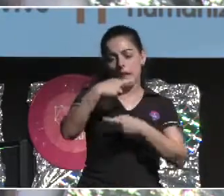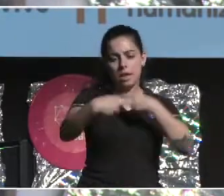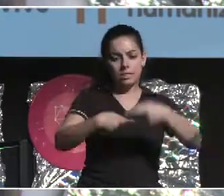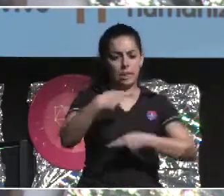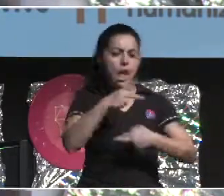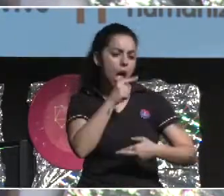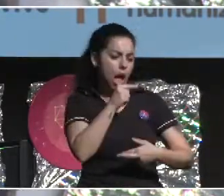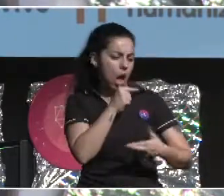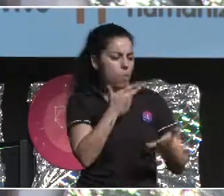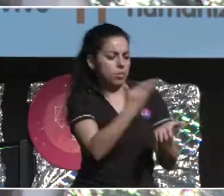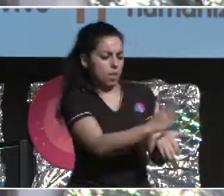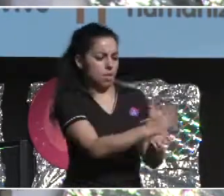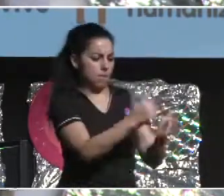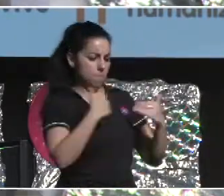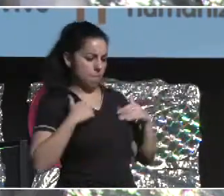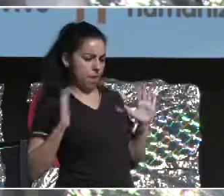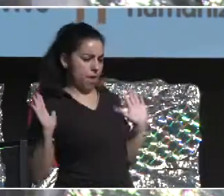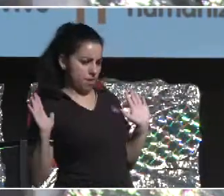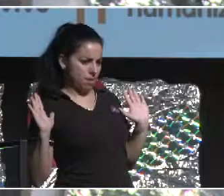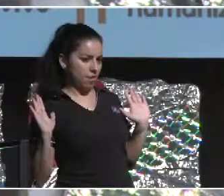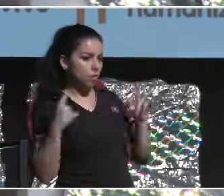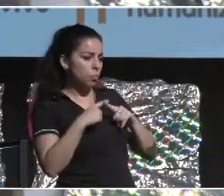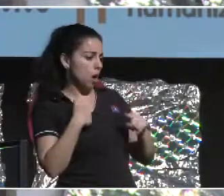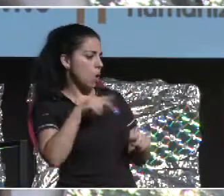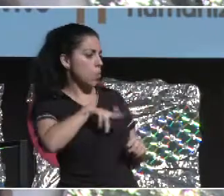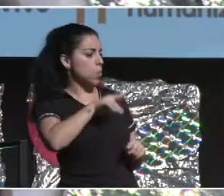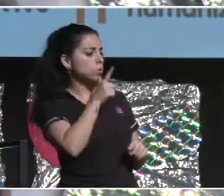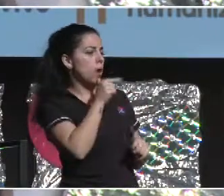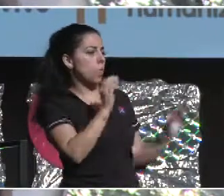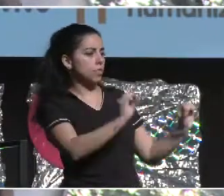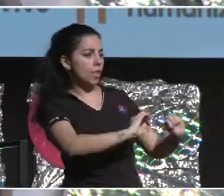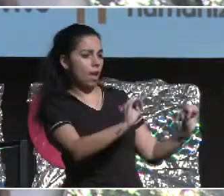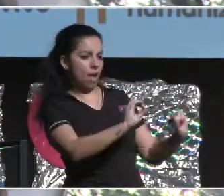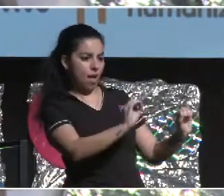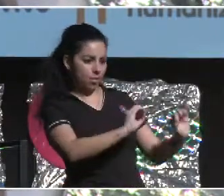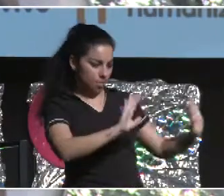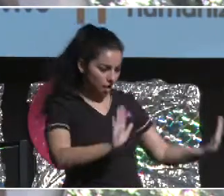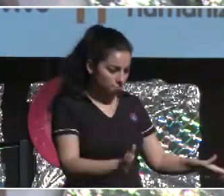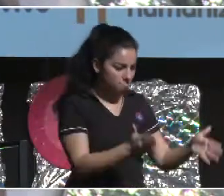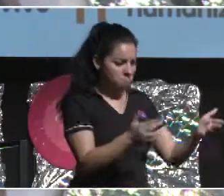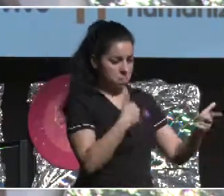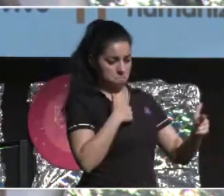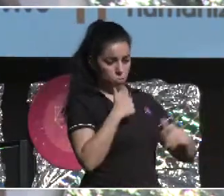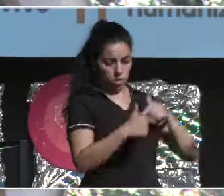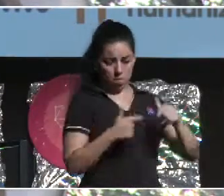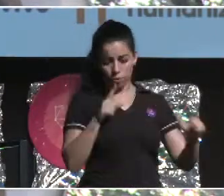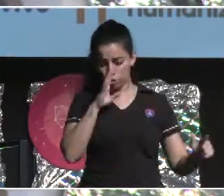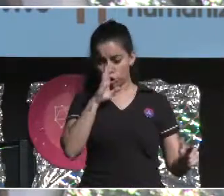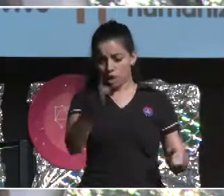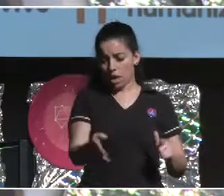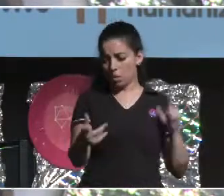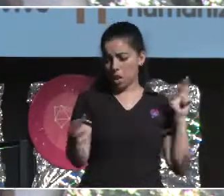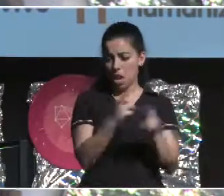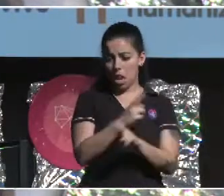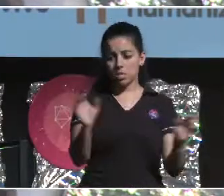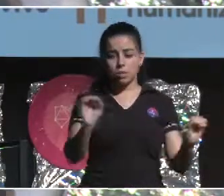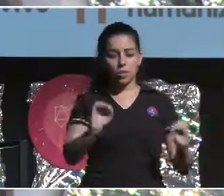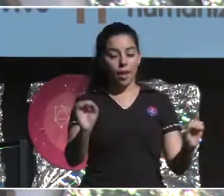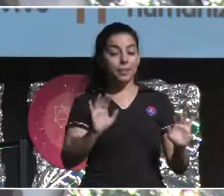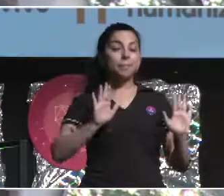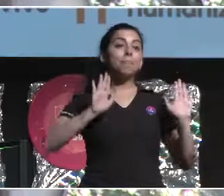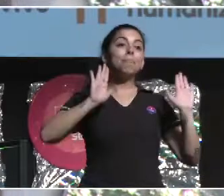tiene que ver conmigo, porque pues yo no estoy utilizando agua para el desarrollo de mis actividades directas. Sin